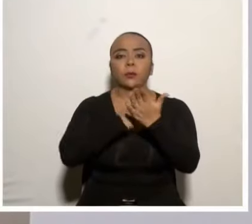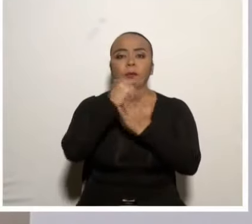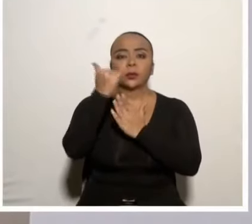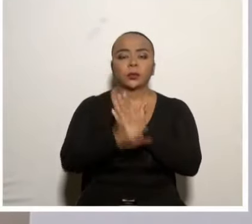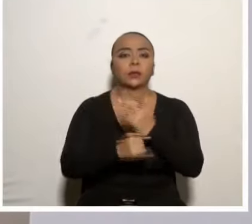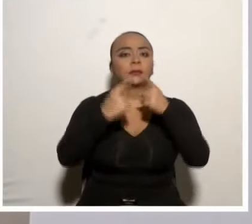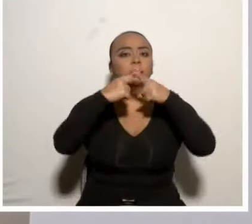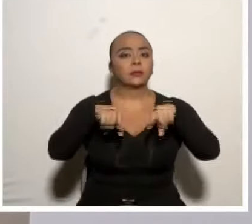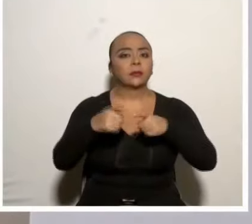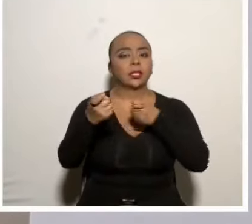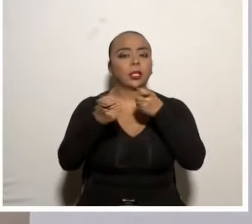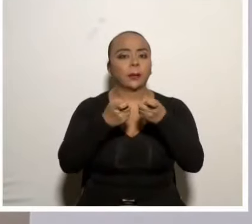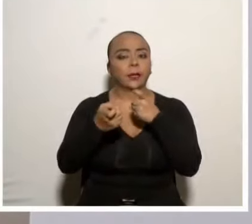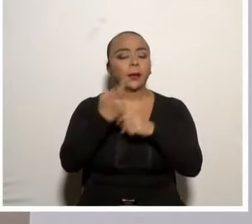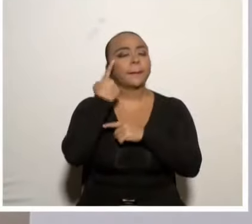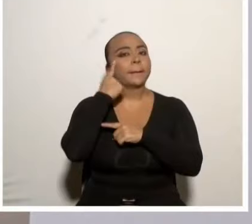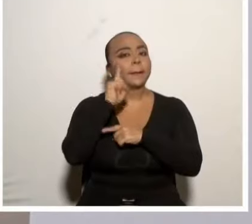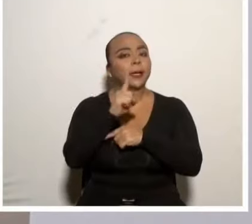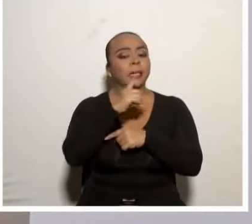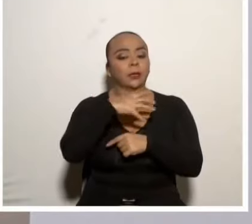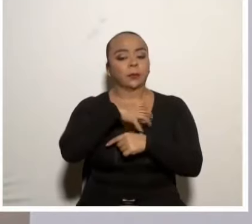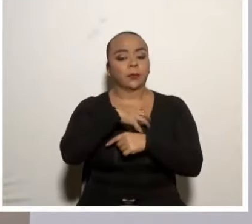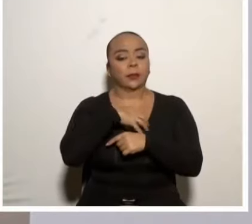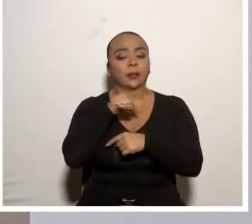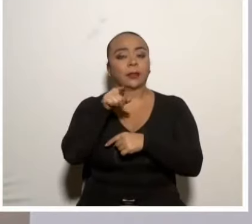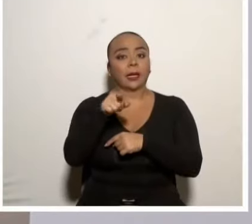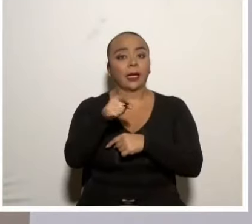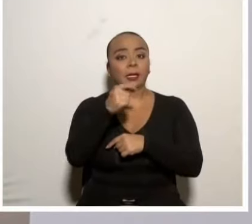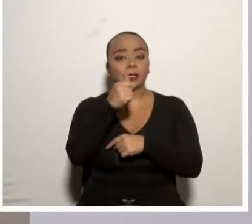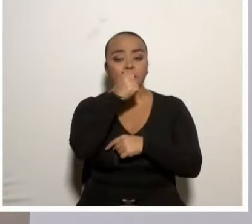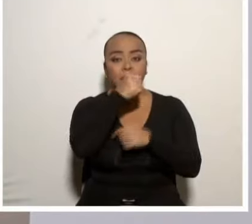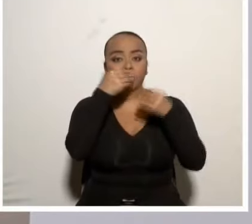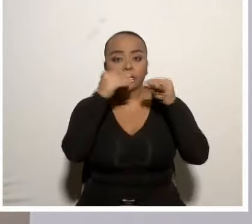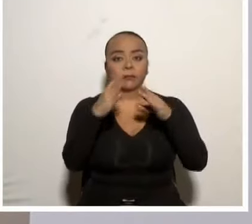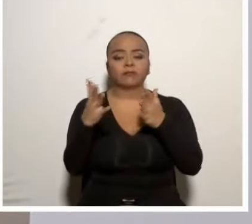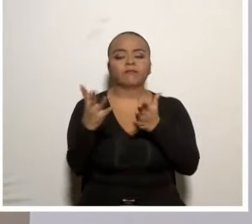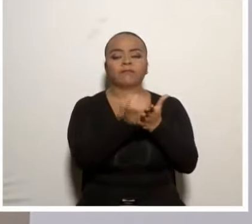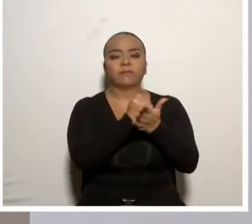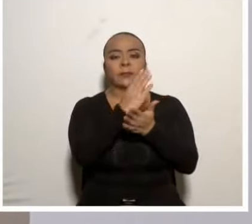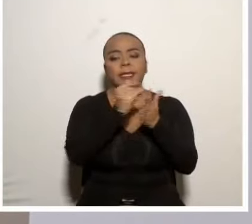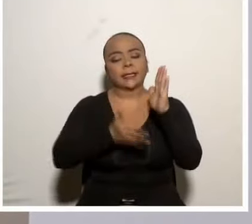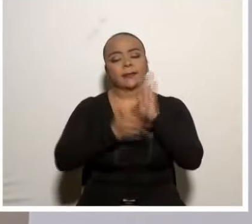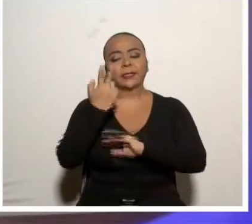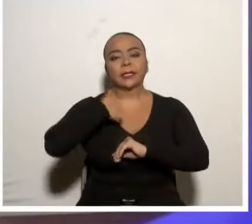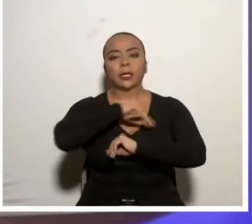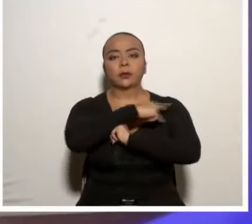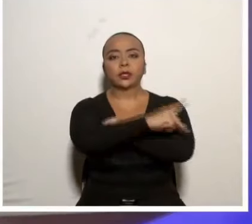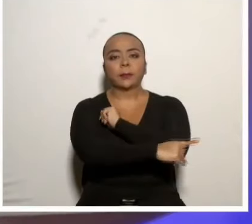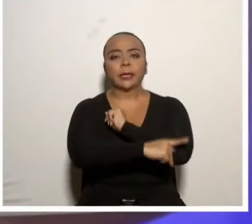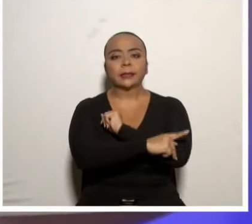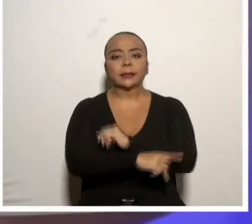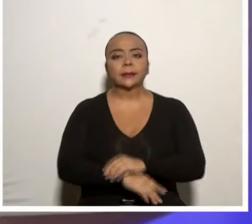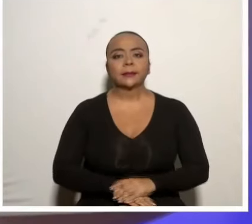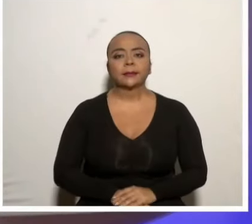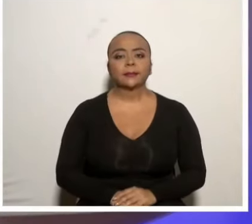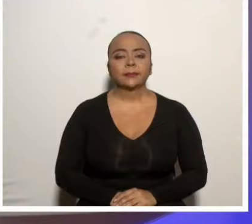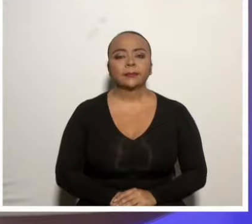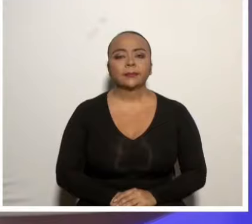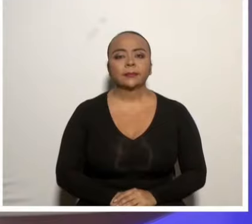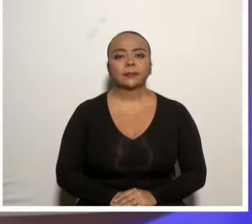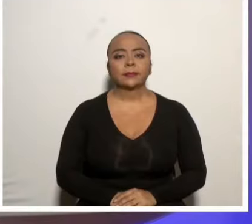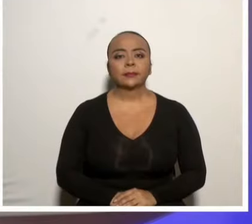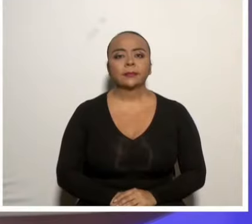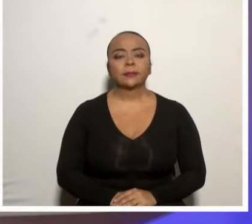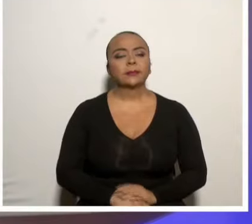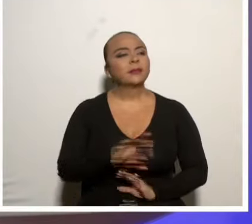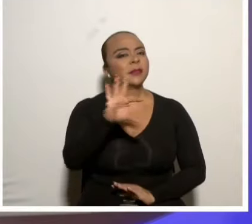de extinción de dominio para que los bienes de esos narcotraficantes les sean quitados y se vayan de nuestro país. ¿Qué forma